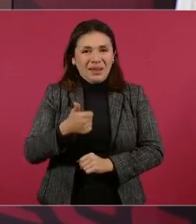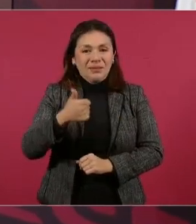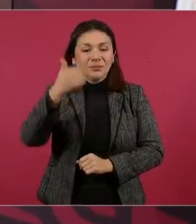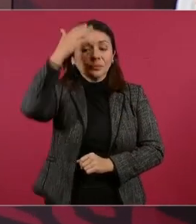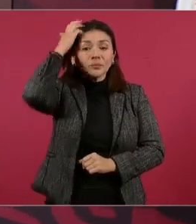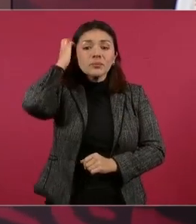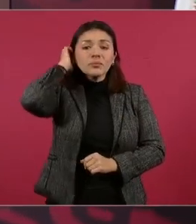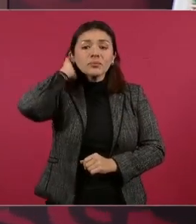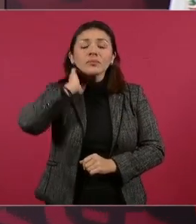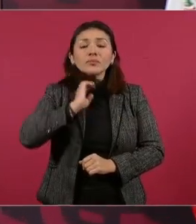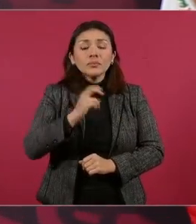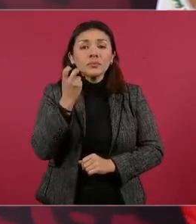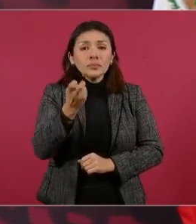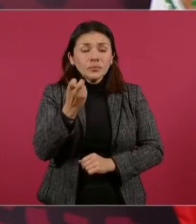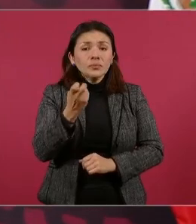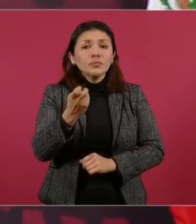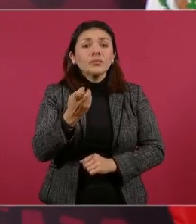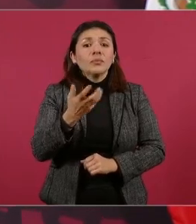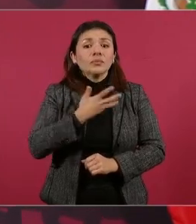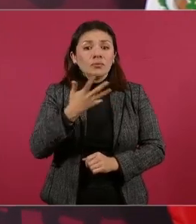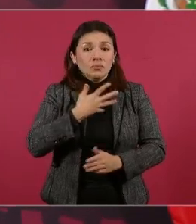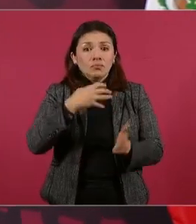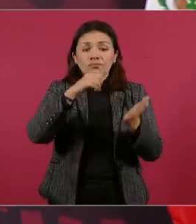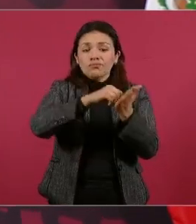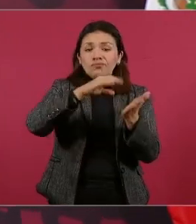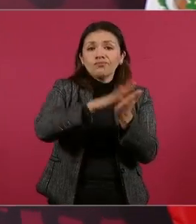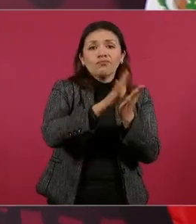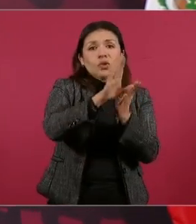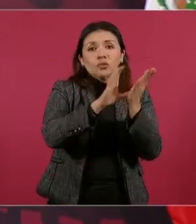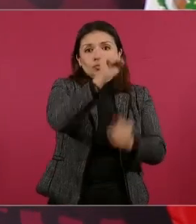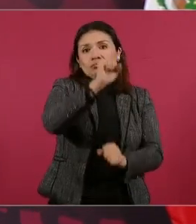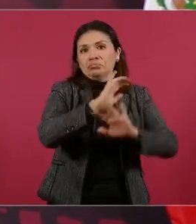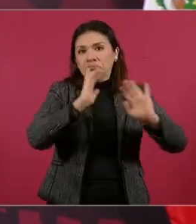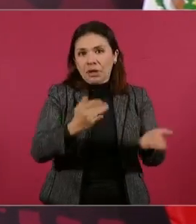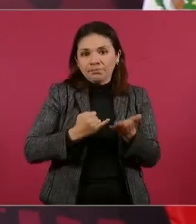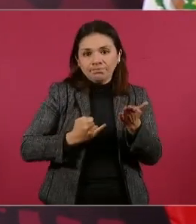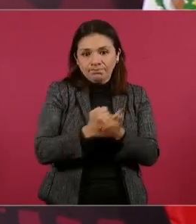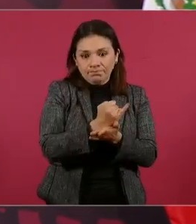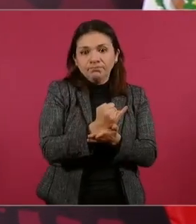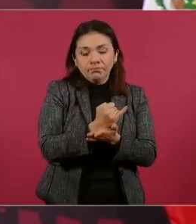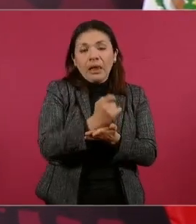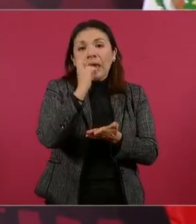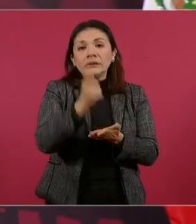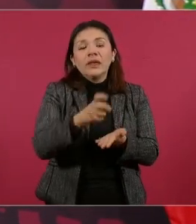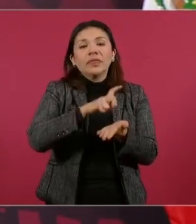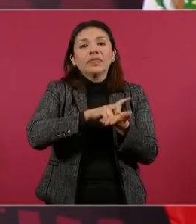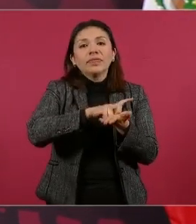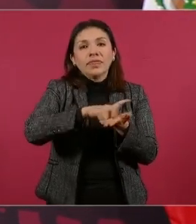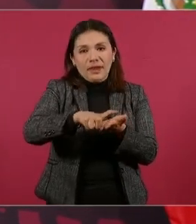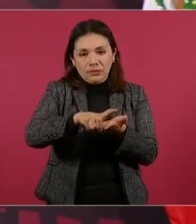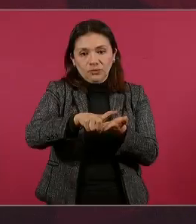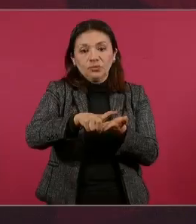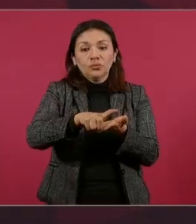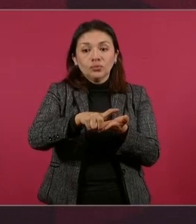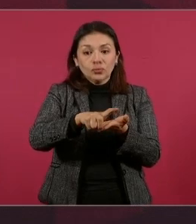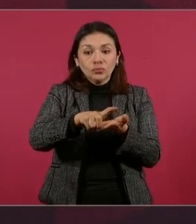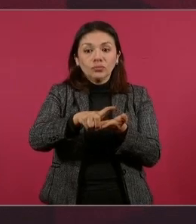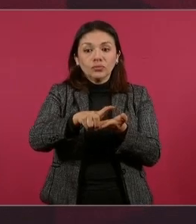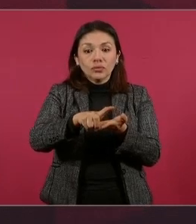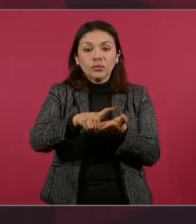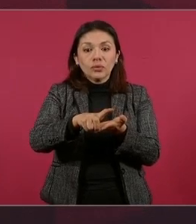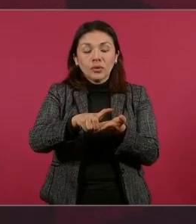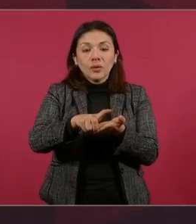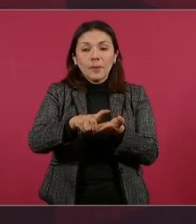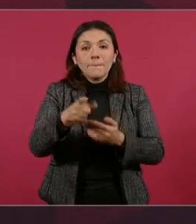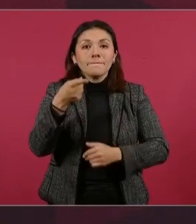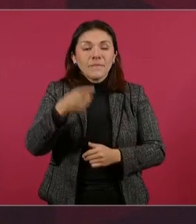que van a quedar en la Constitución como derechos